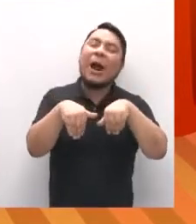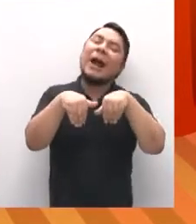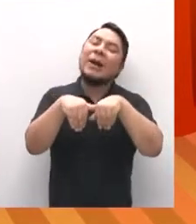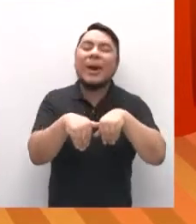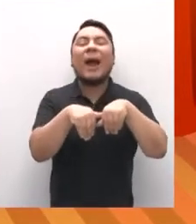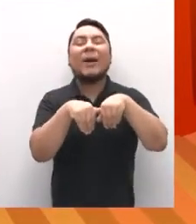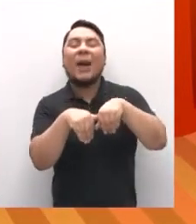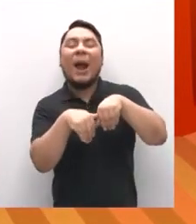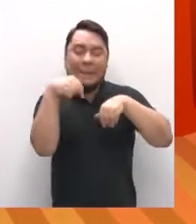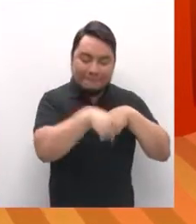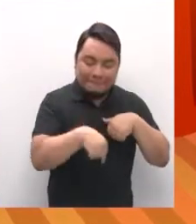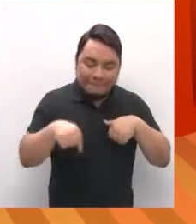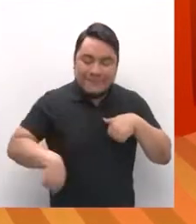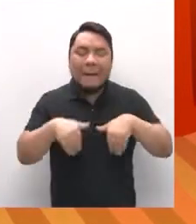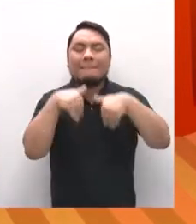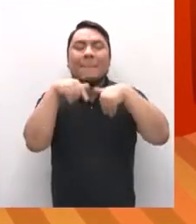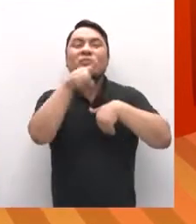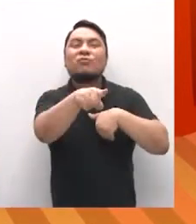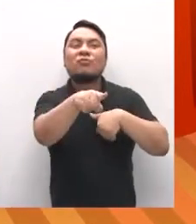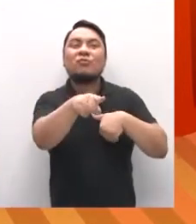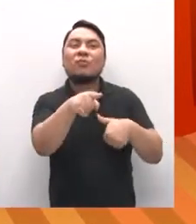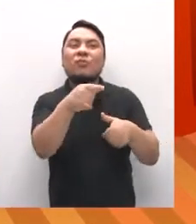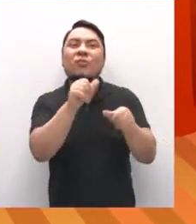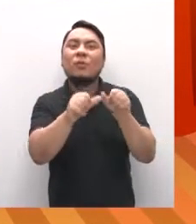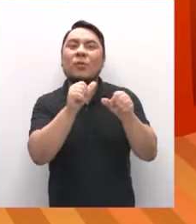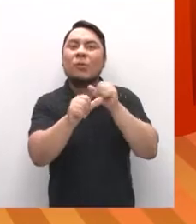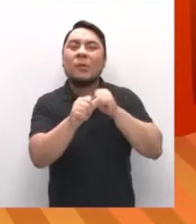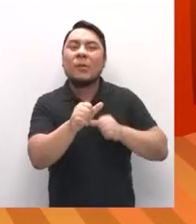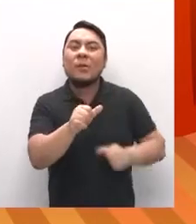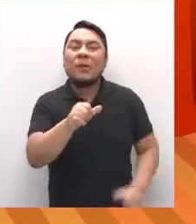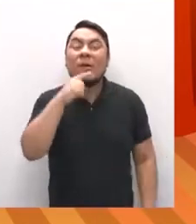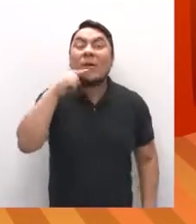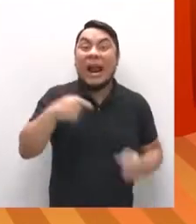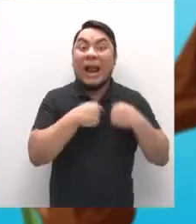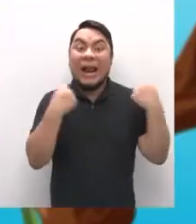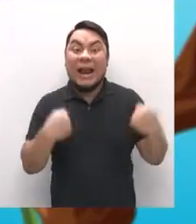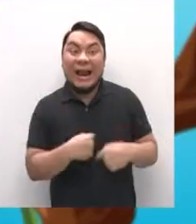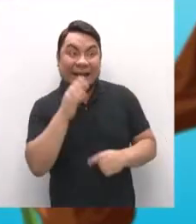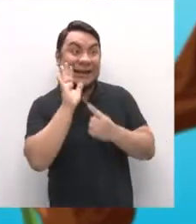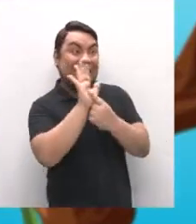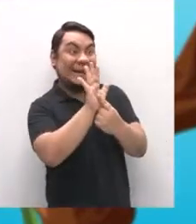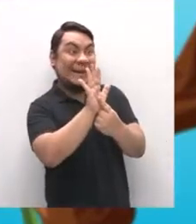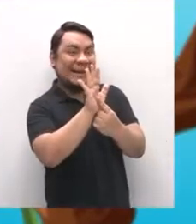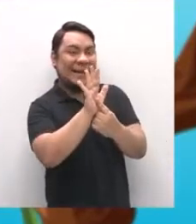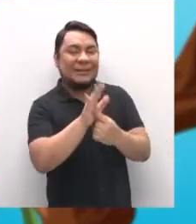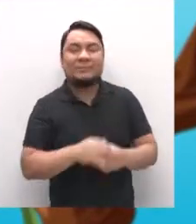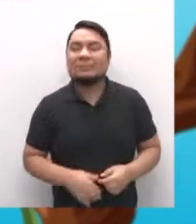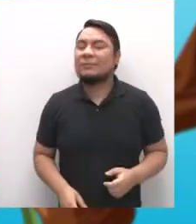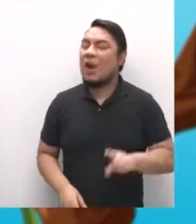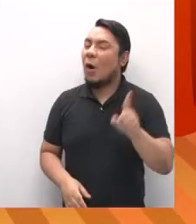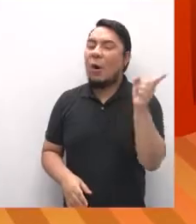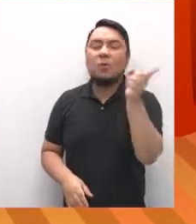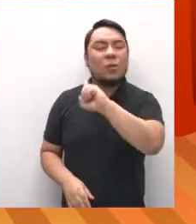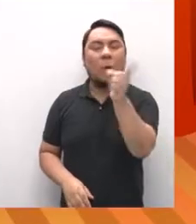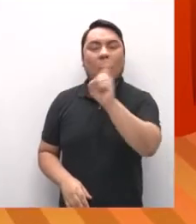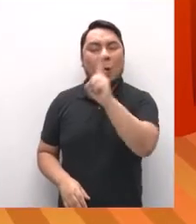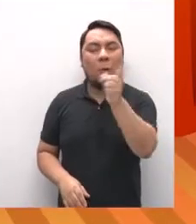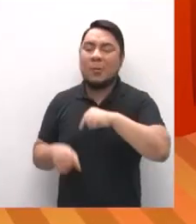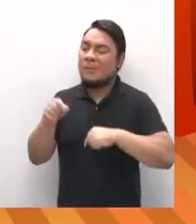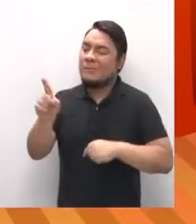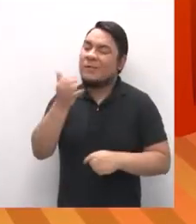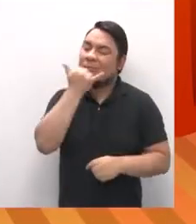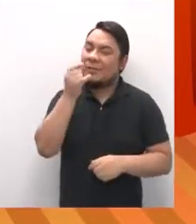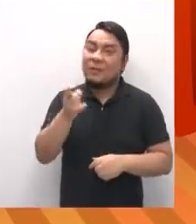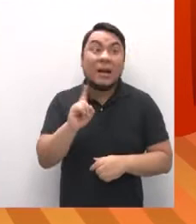¡Patita de perro! ¡Tu carta es... ¡esta! ¡No! ¡No es mi carta! ¿No es tu carta?